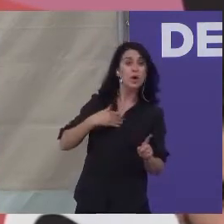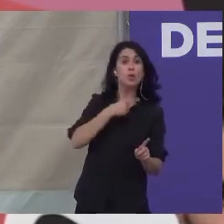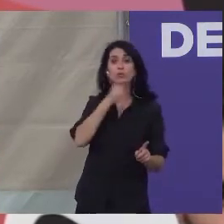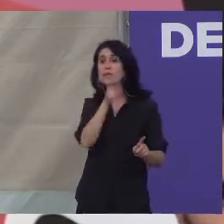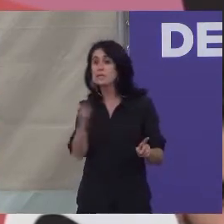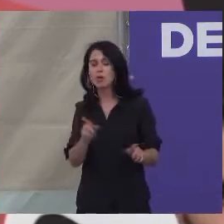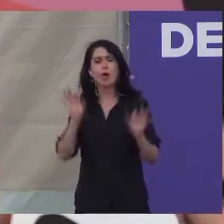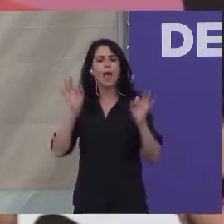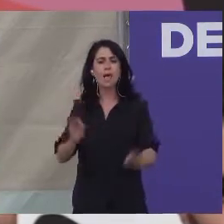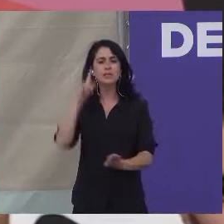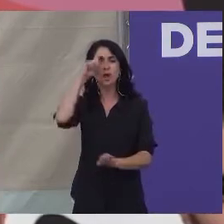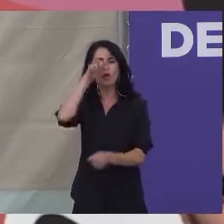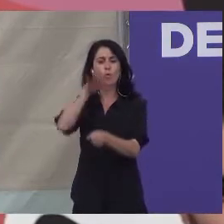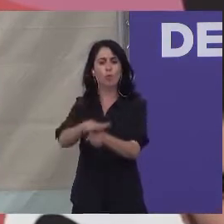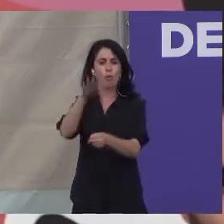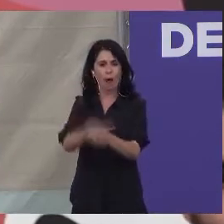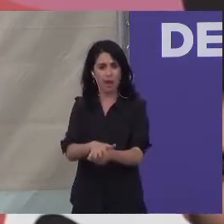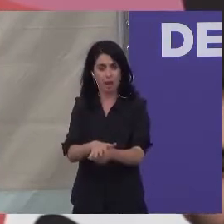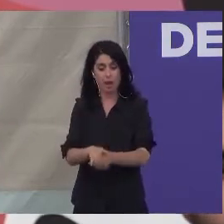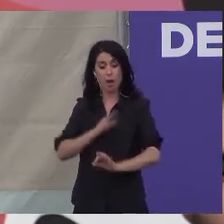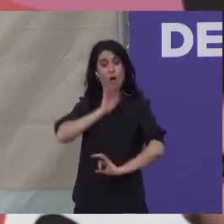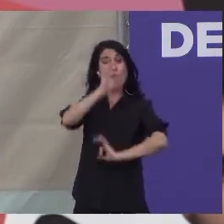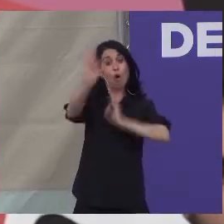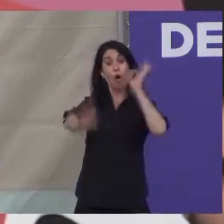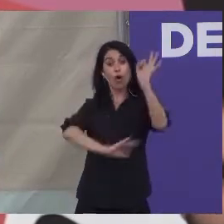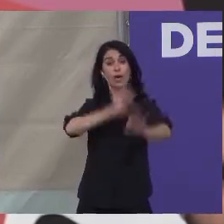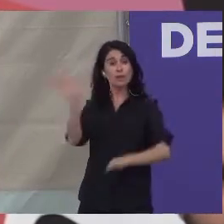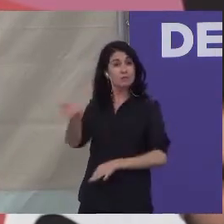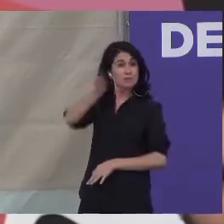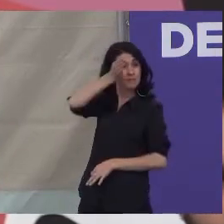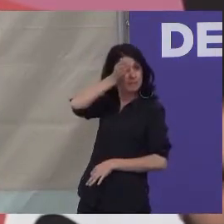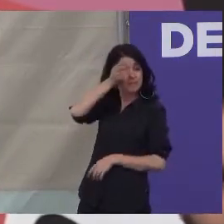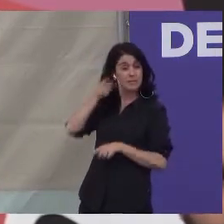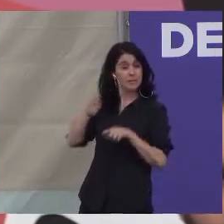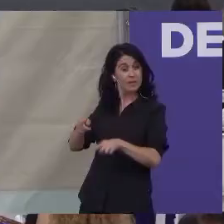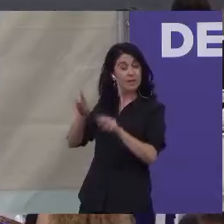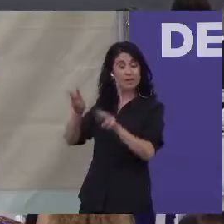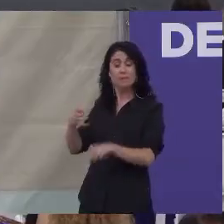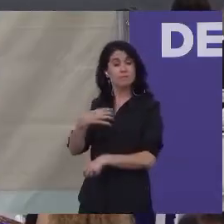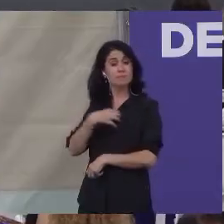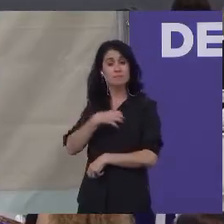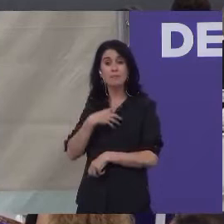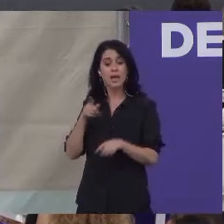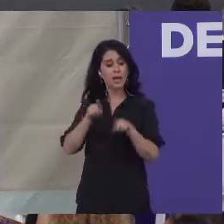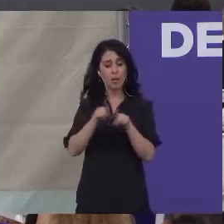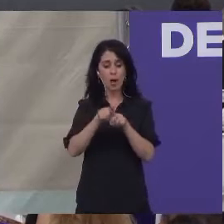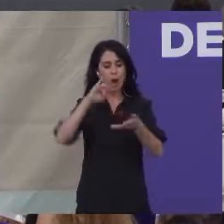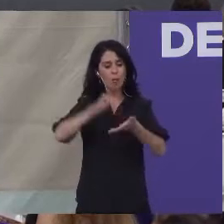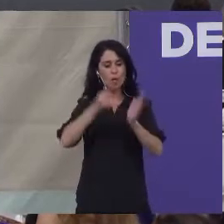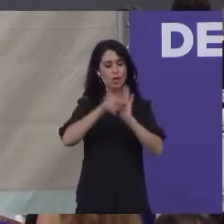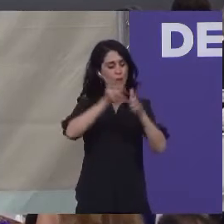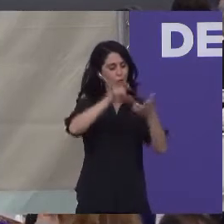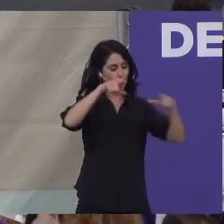es rural. Y nuestra organización no puede cegarse en un proyecto urbanita.